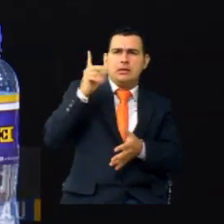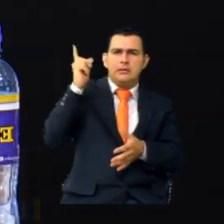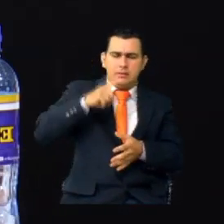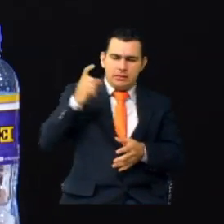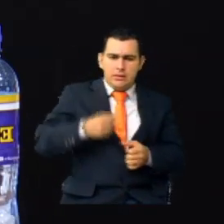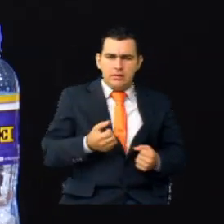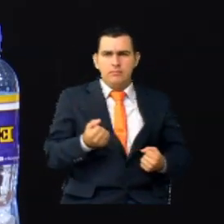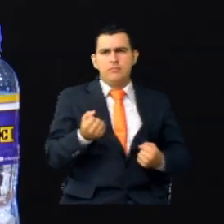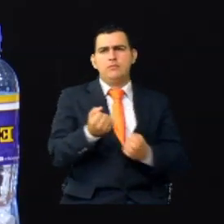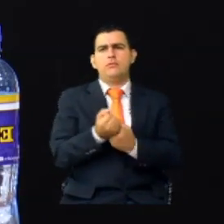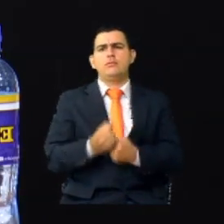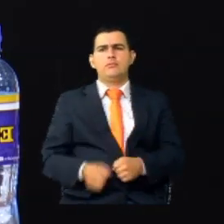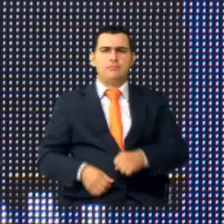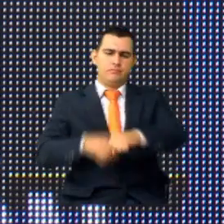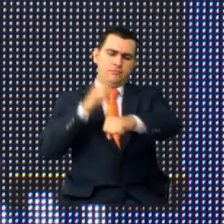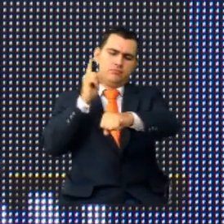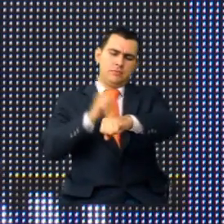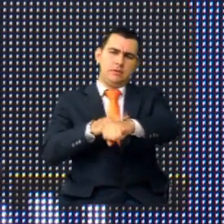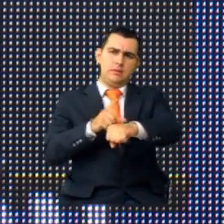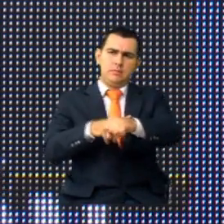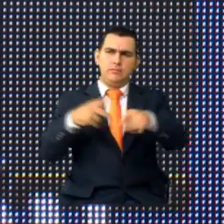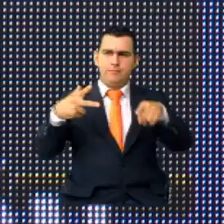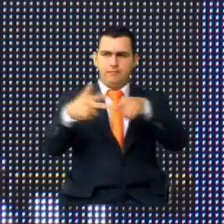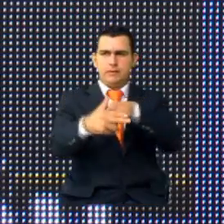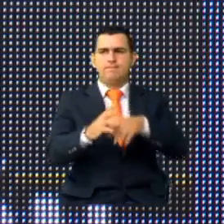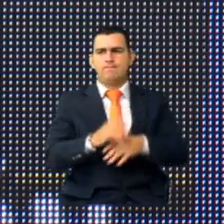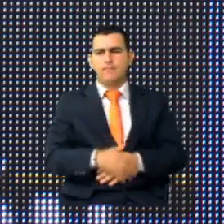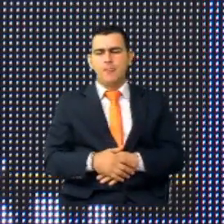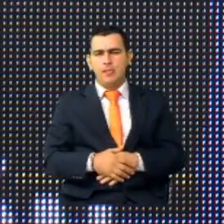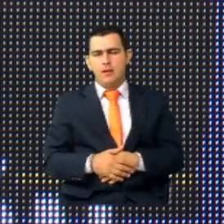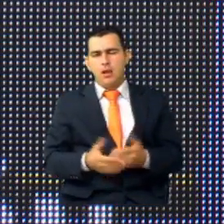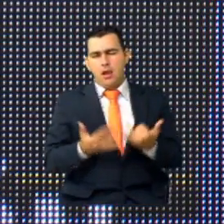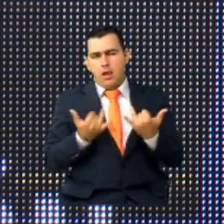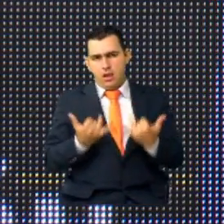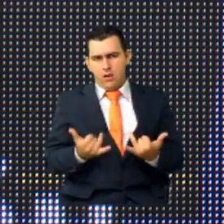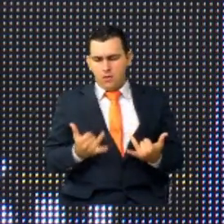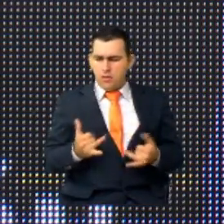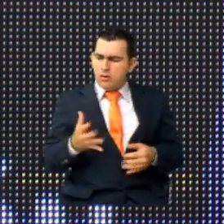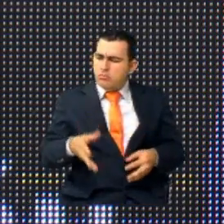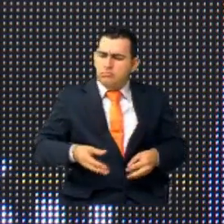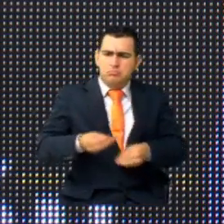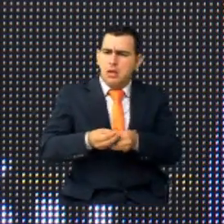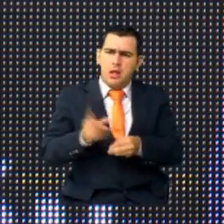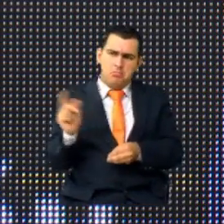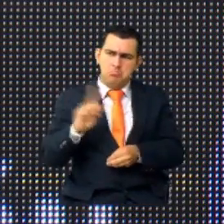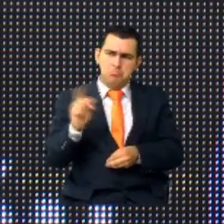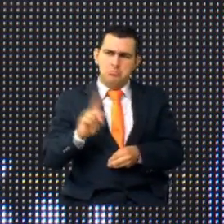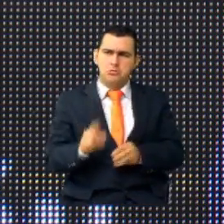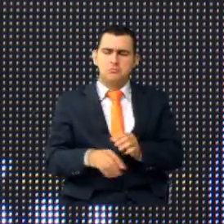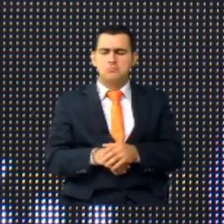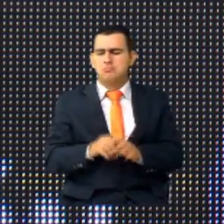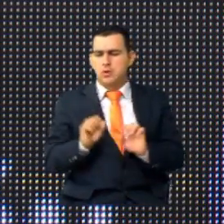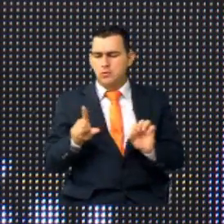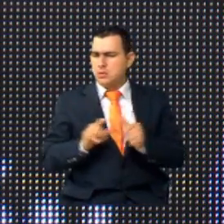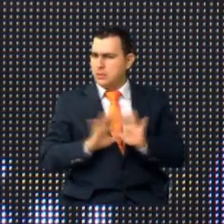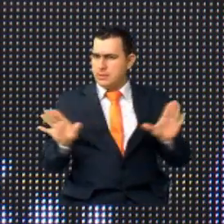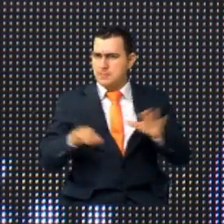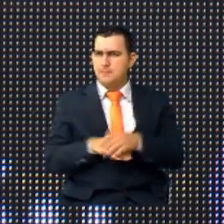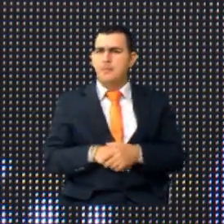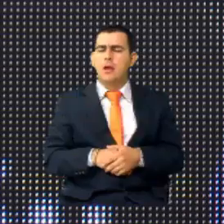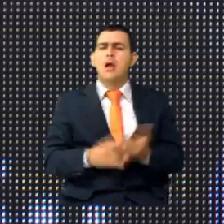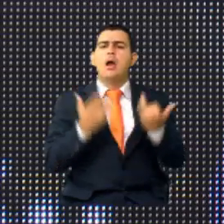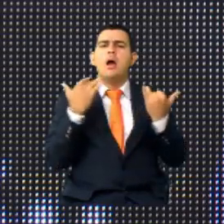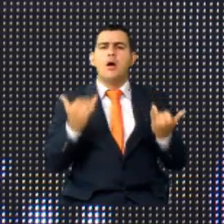ayuda, abandono total del Estado. Tiempo suficiente. El periodista Pedro Severiche no tiene contrapregunta en esta oportunidad. Nosotros por ahora vamos a